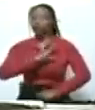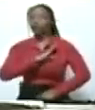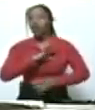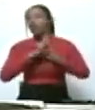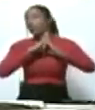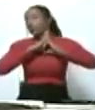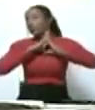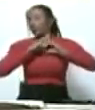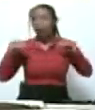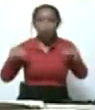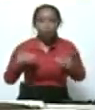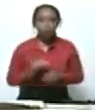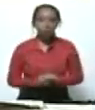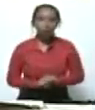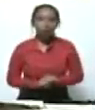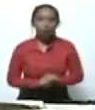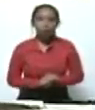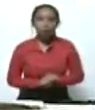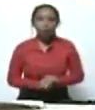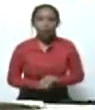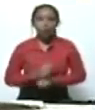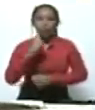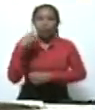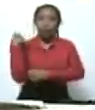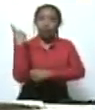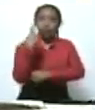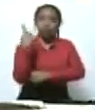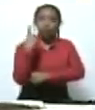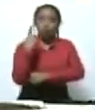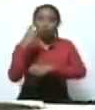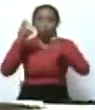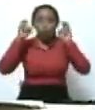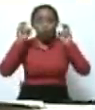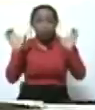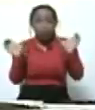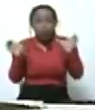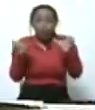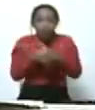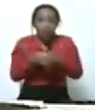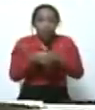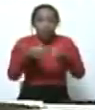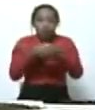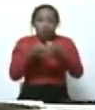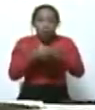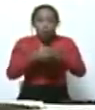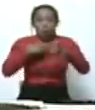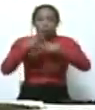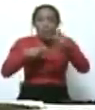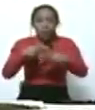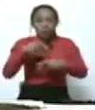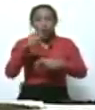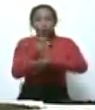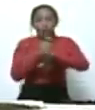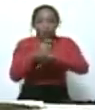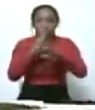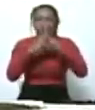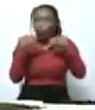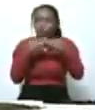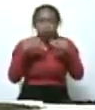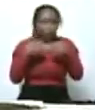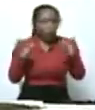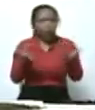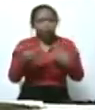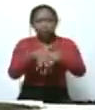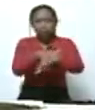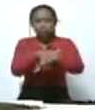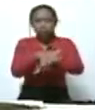todo en un solo conjunto. Partido, gobierno, sectores, todos, pues. Y